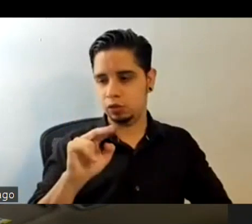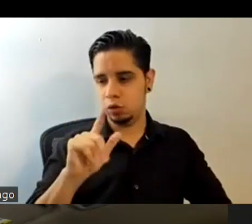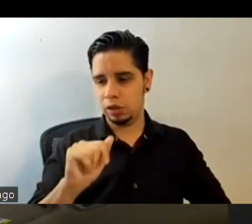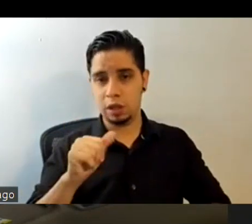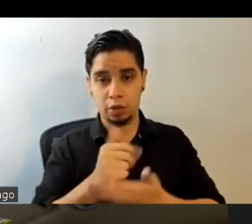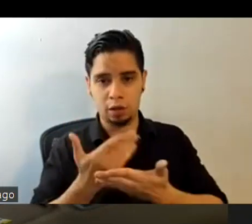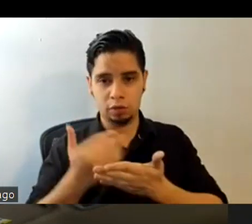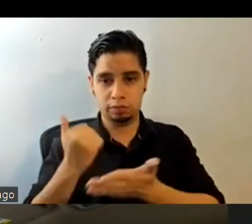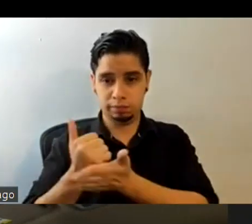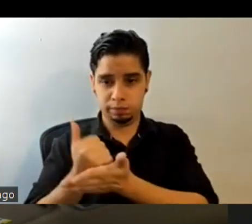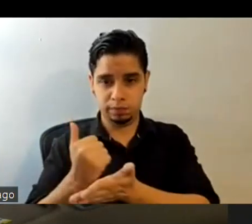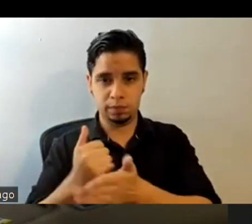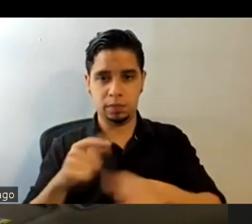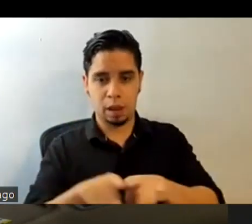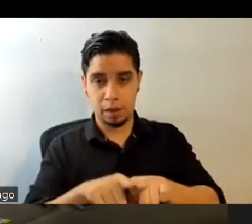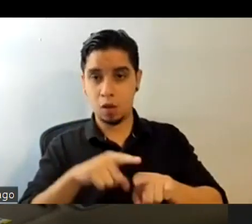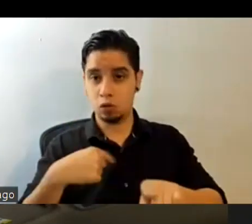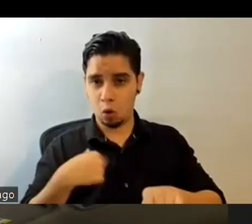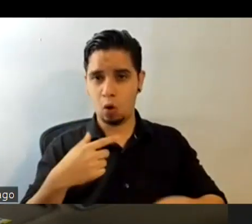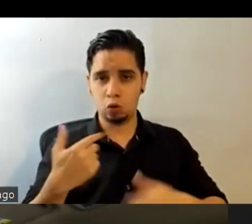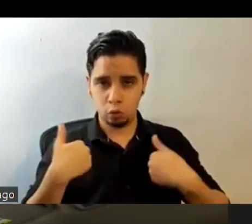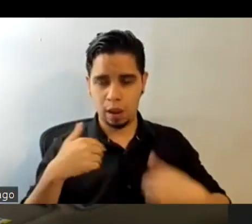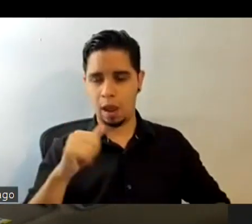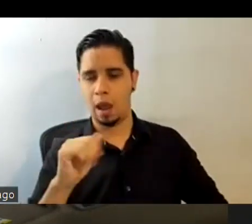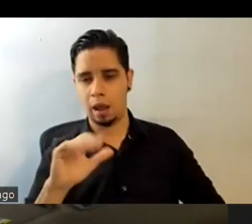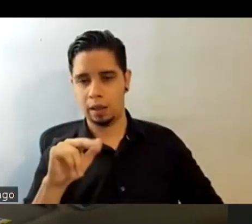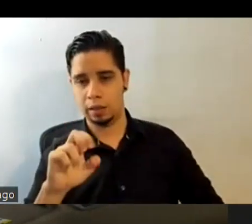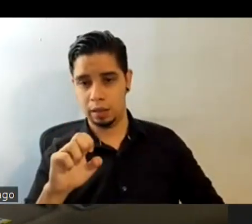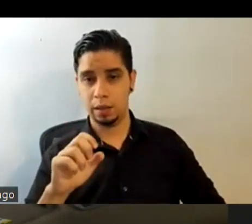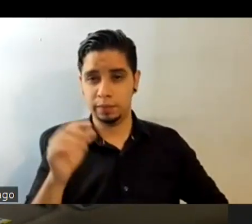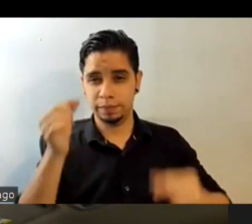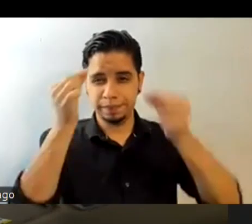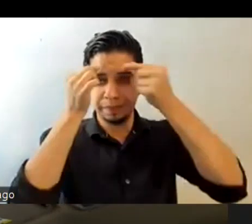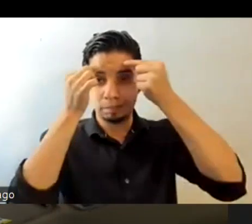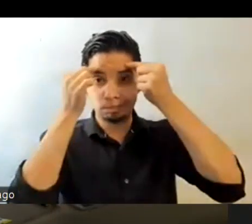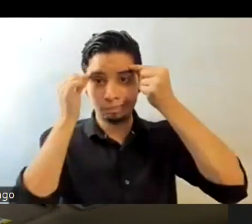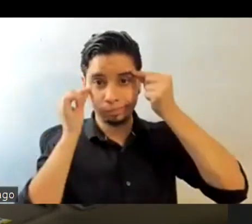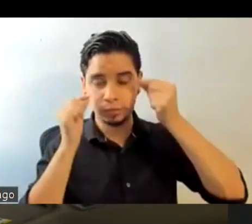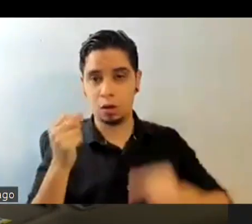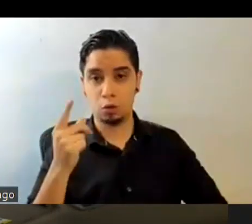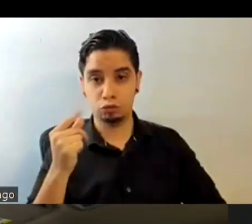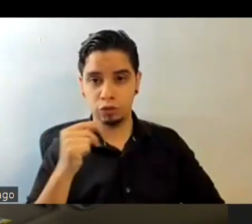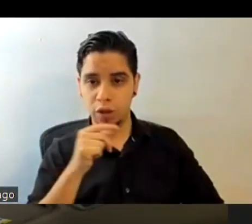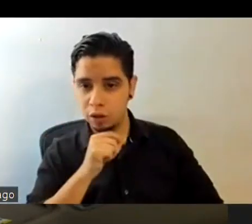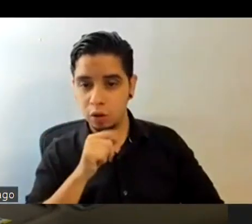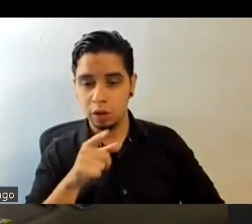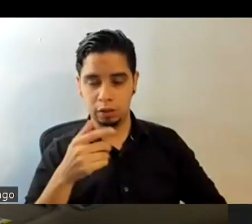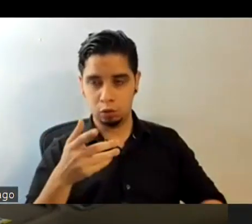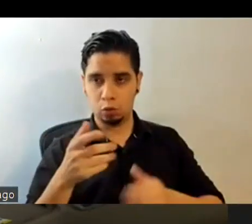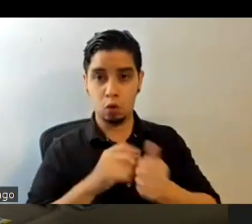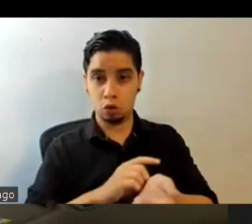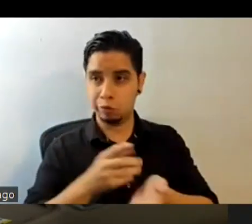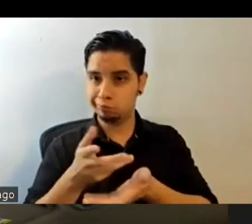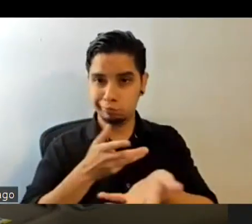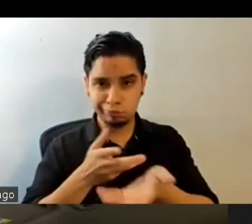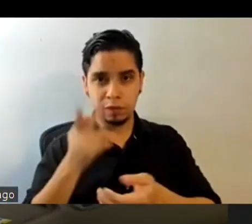un episodio de acné a los 11 años y tuve contacto con dermatólogo y también esa dinámica de ver cómo él me